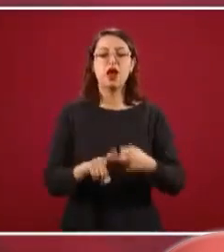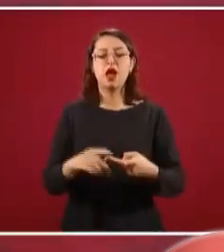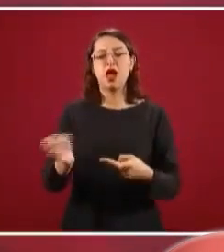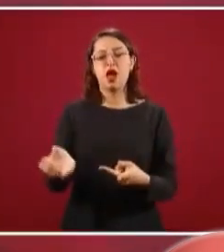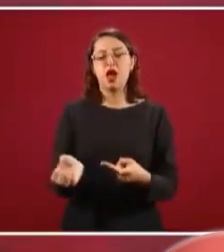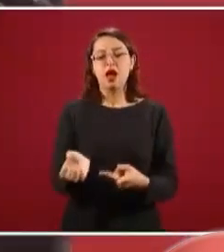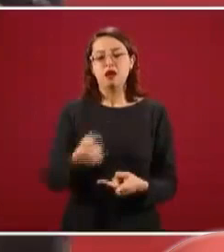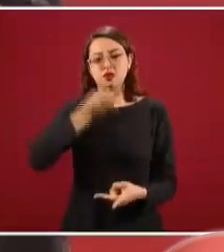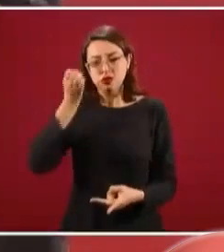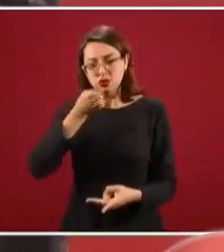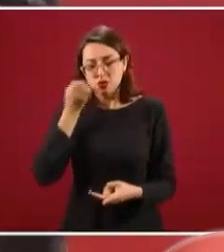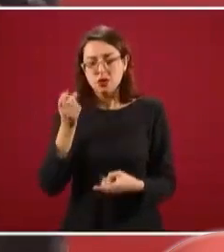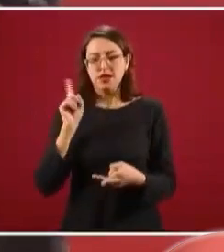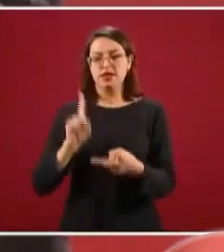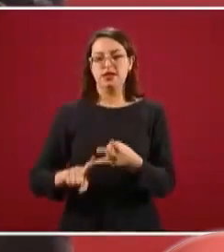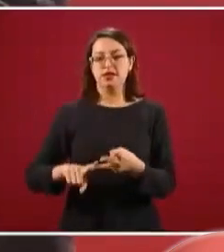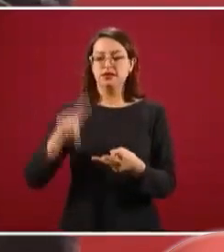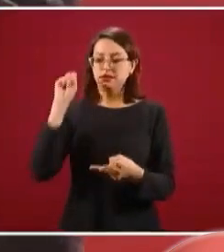los sindicatos,